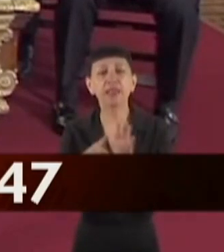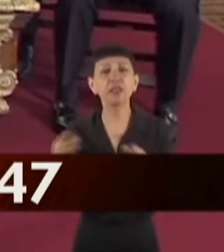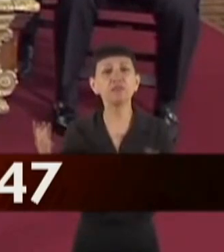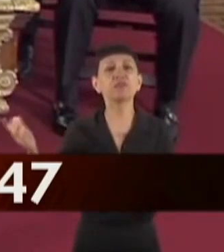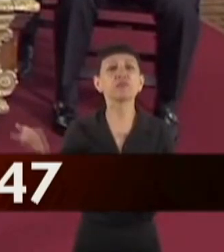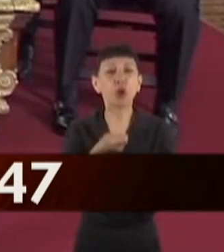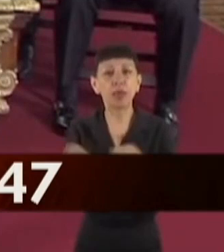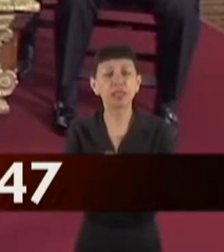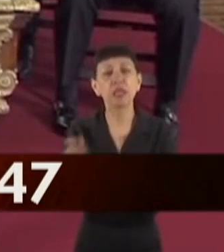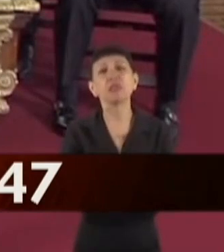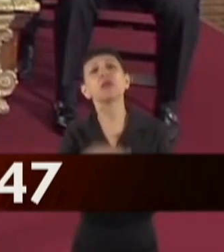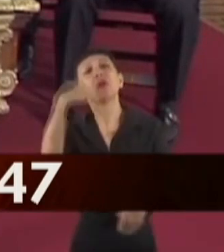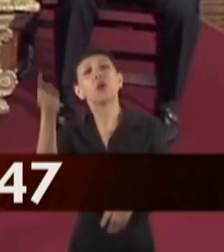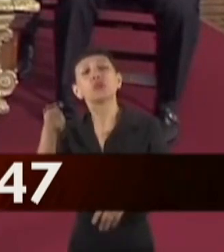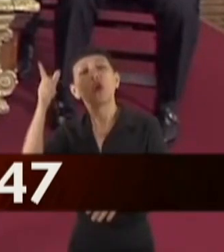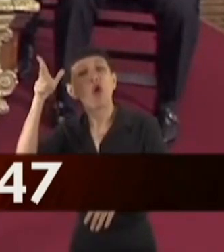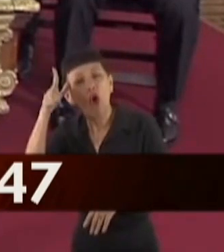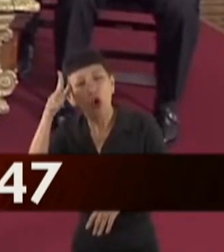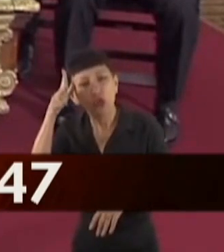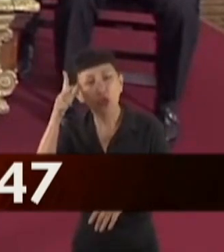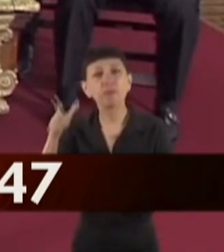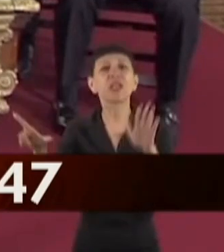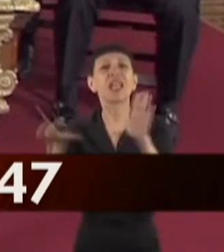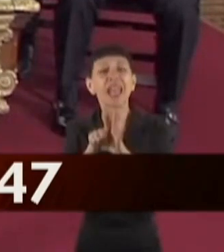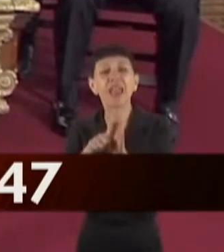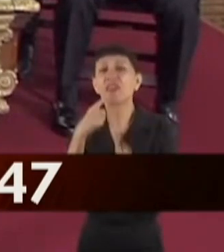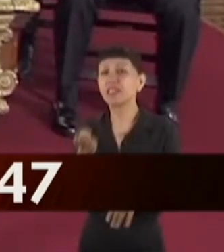y que esta manera que puso